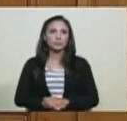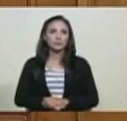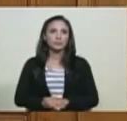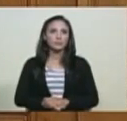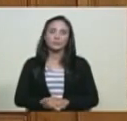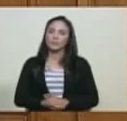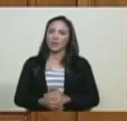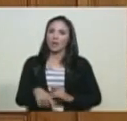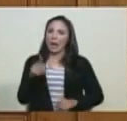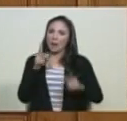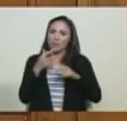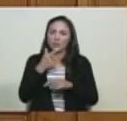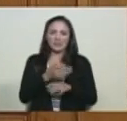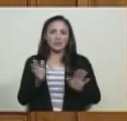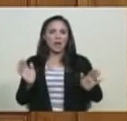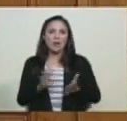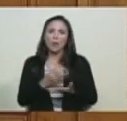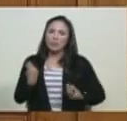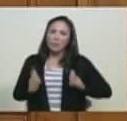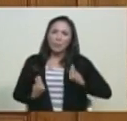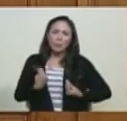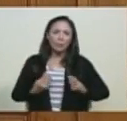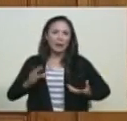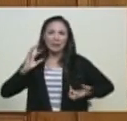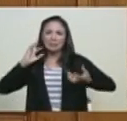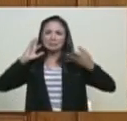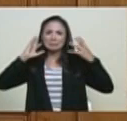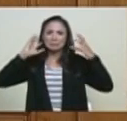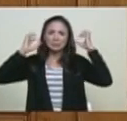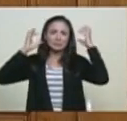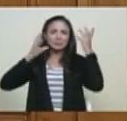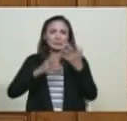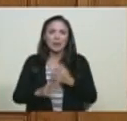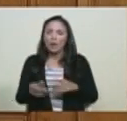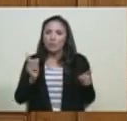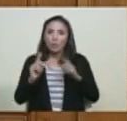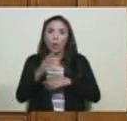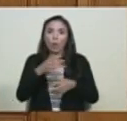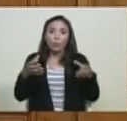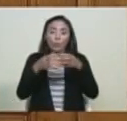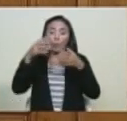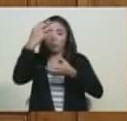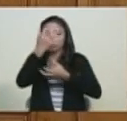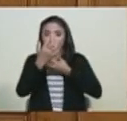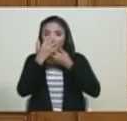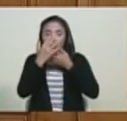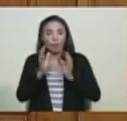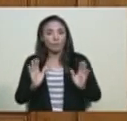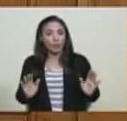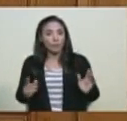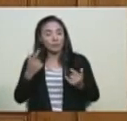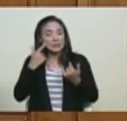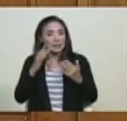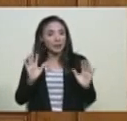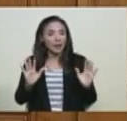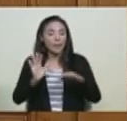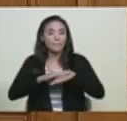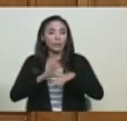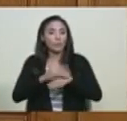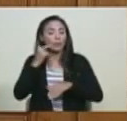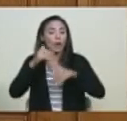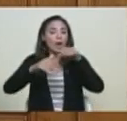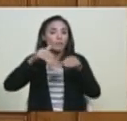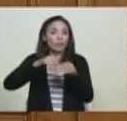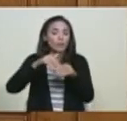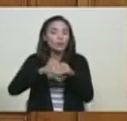Algunos dicen que la desesperación de estos grupos terroristas viene de las derrotas políticas